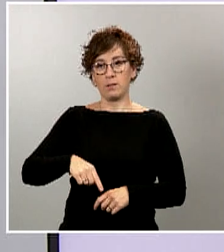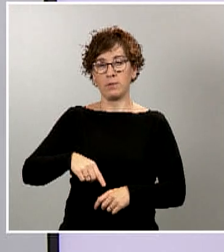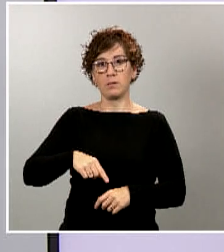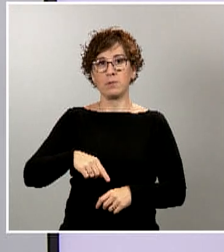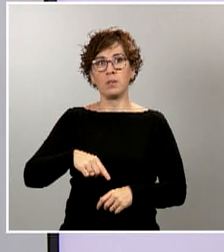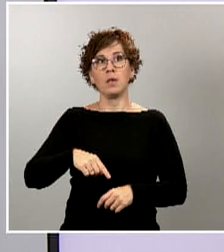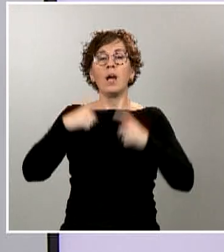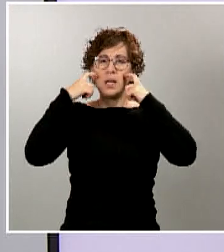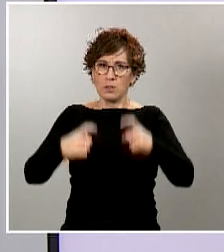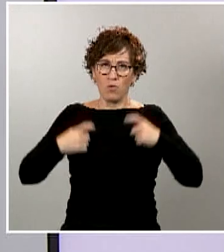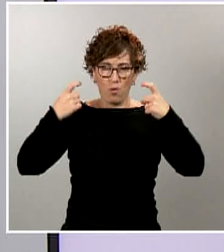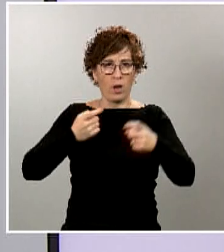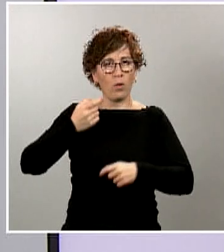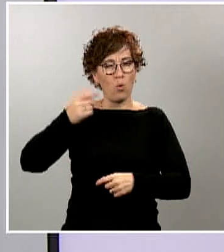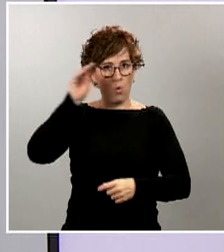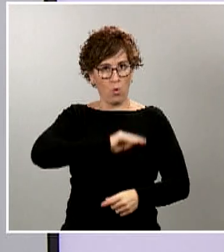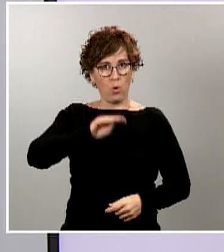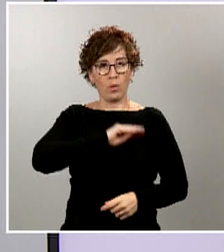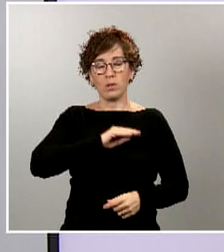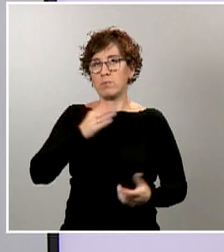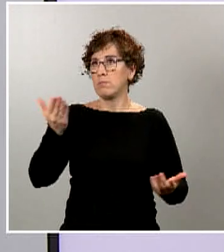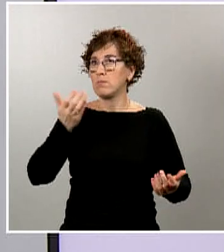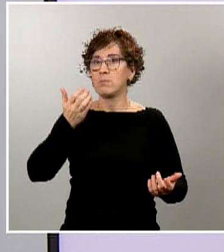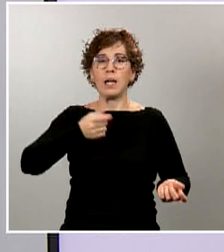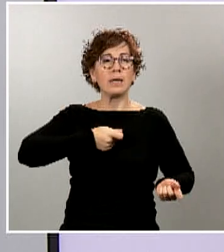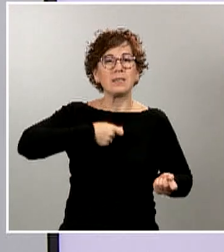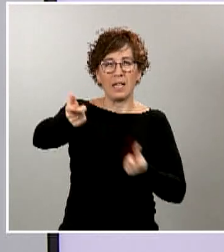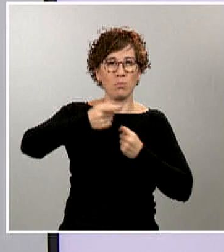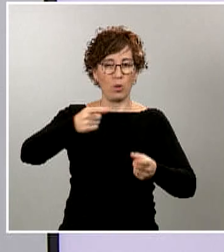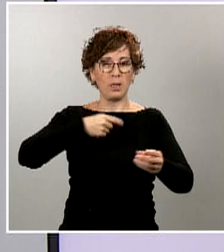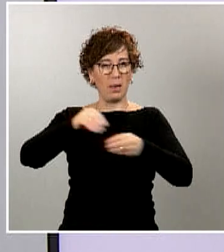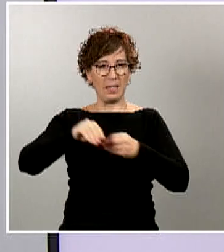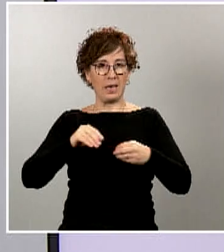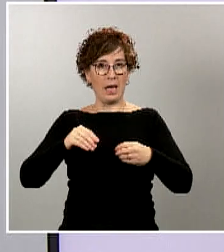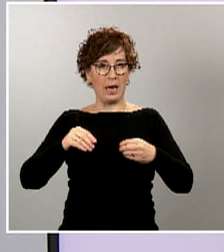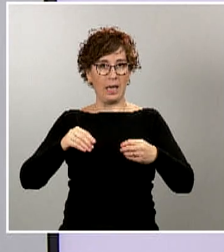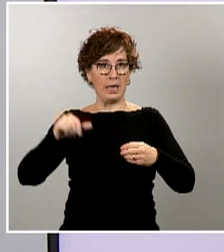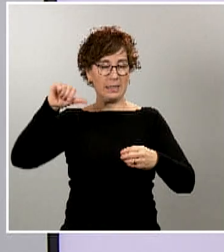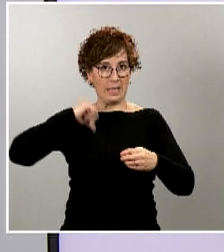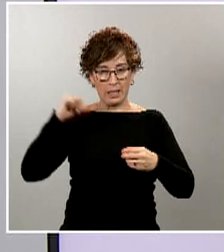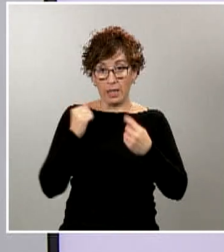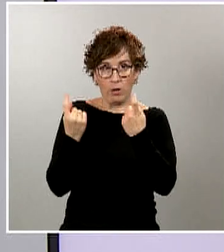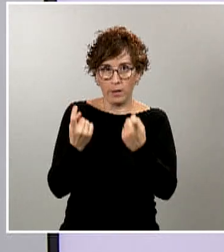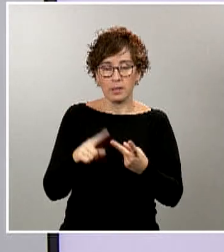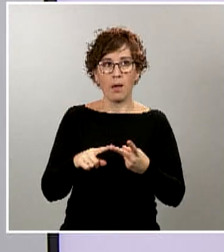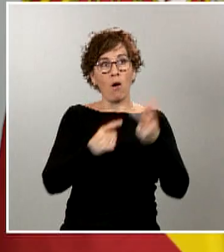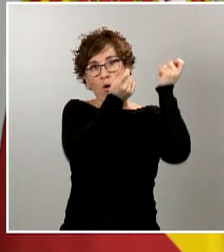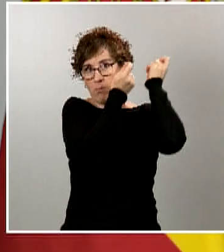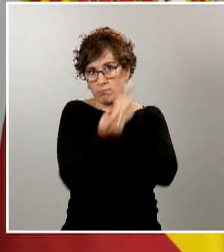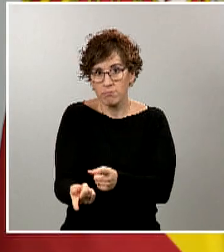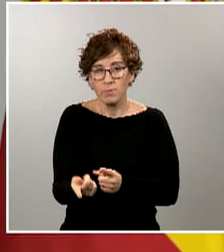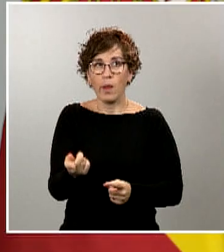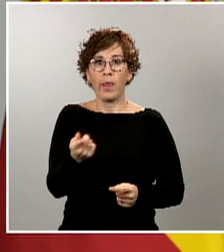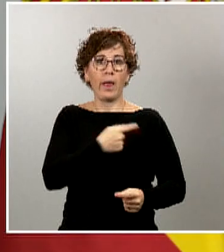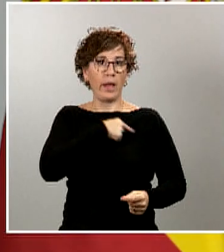esfuerzo, transporte de todo el material sanitario que ha sido necesario. Tanto hemos traído material desde China. Quiero poner